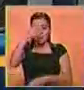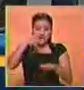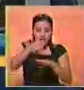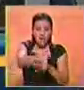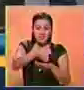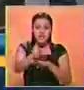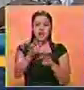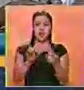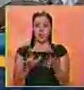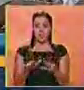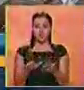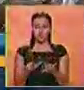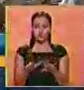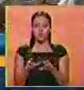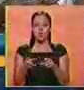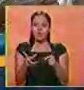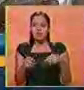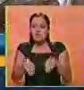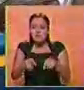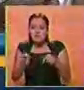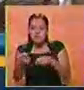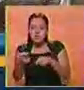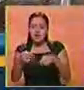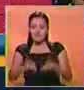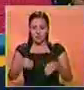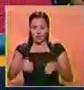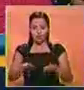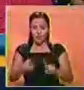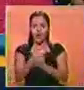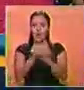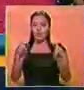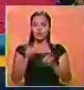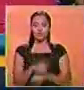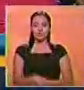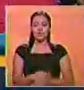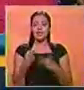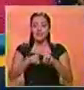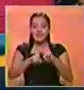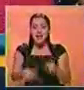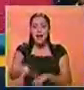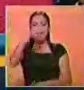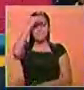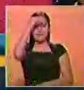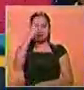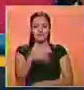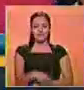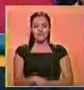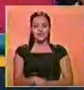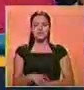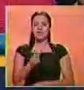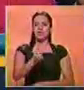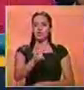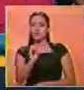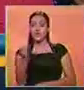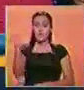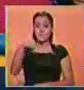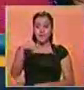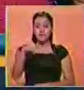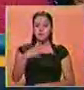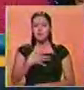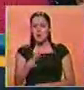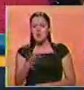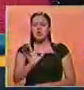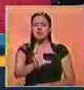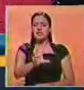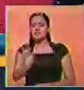carpintería, computación, corte y costura, entre otros. Los talleres nos permiten captar a unos 200 más, o sea que podemos hablar de